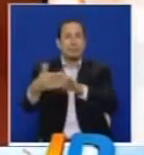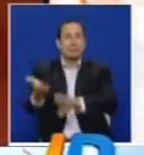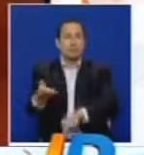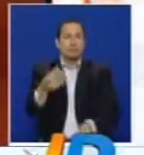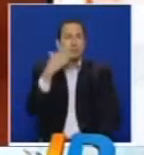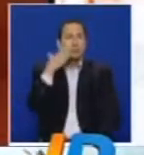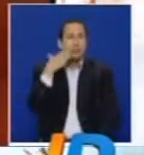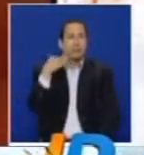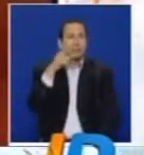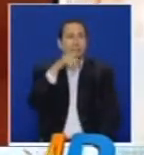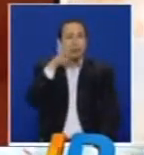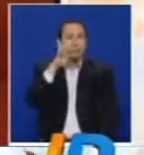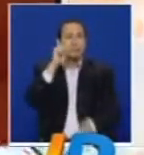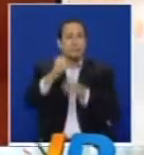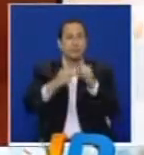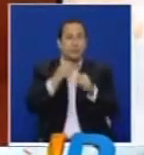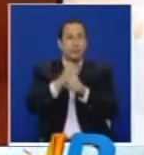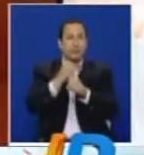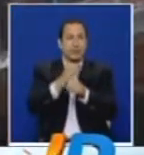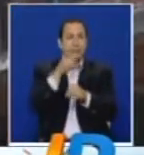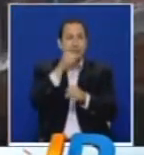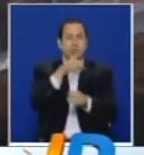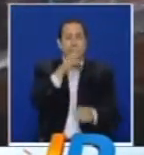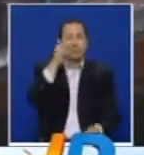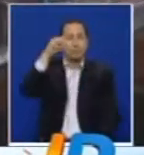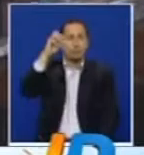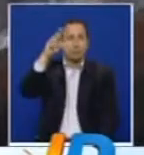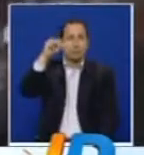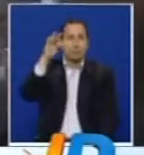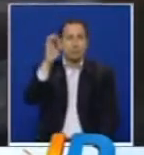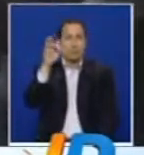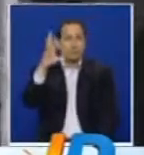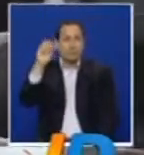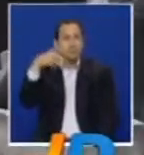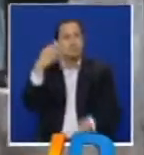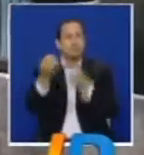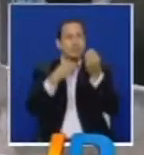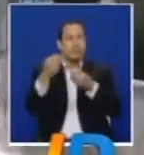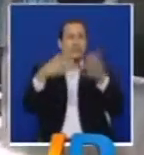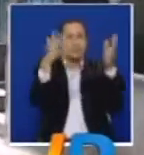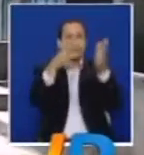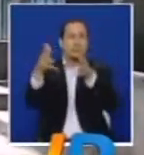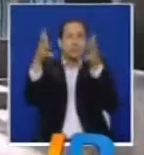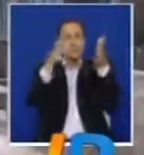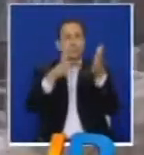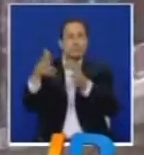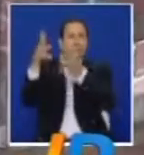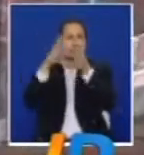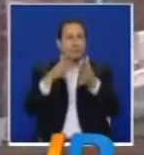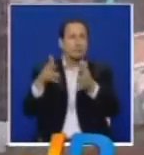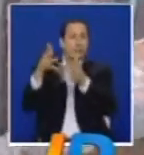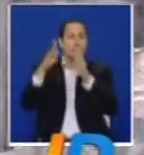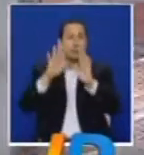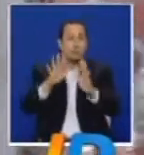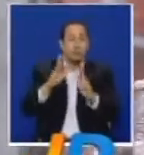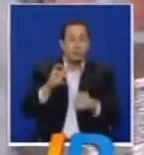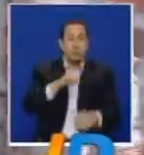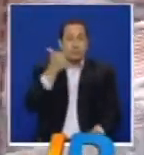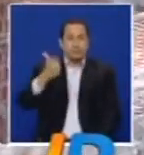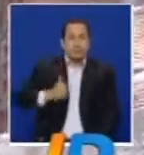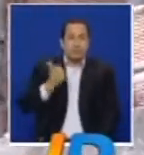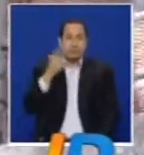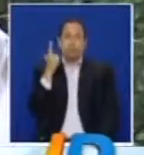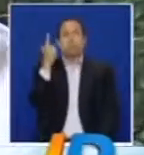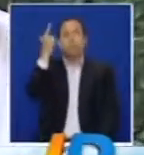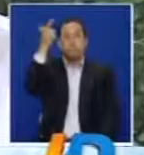años, identificado como José Daniel Encarnación Montero, cumplía labores de evangelización en el barrio de Cepaz, al oriente de Cali, cuando fue impactado por una